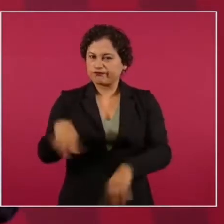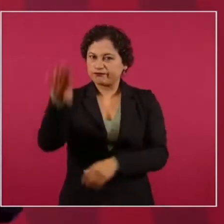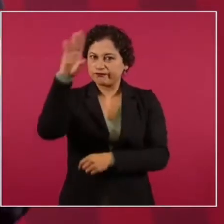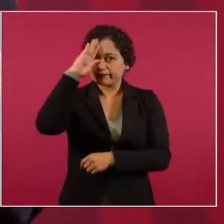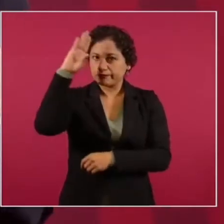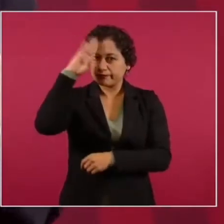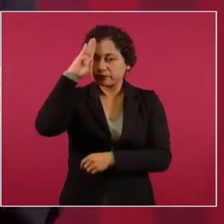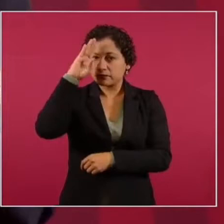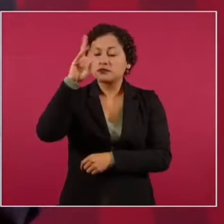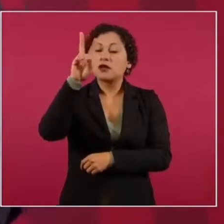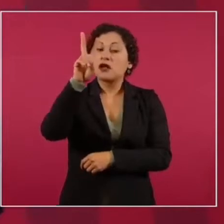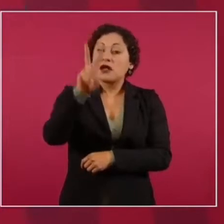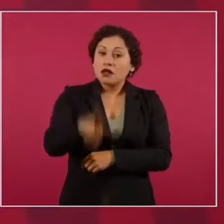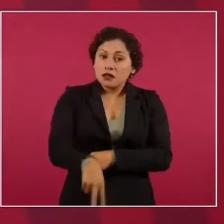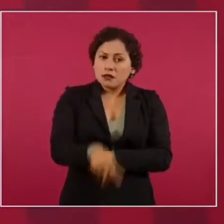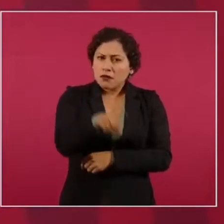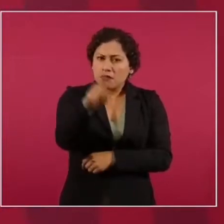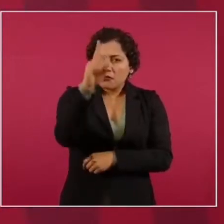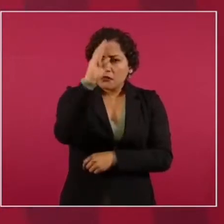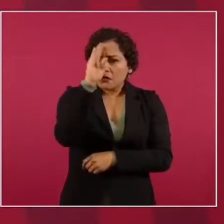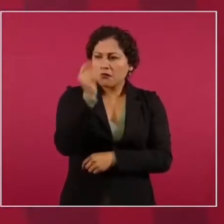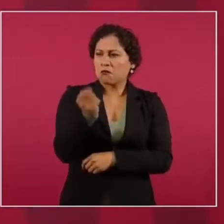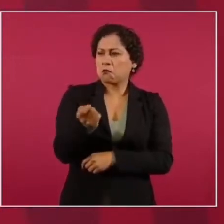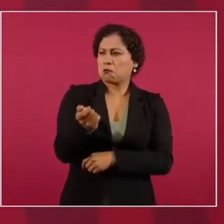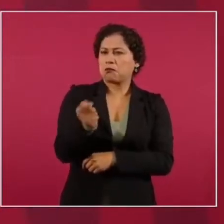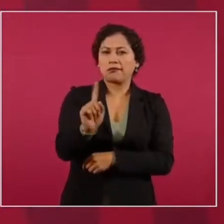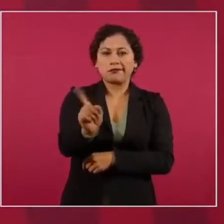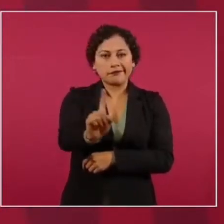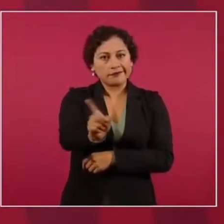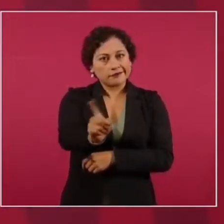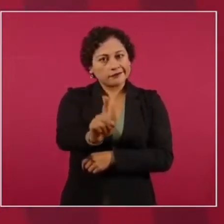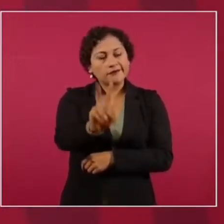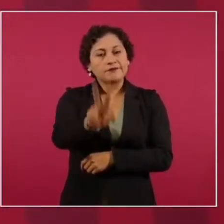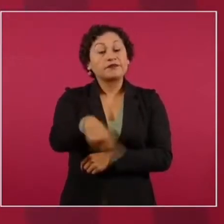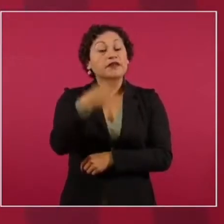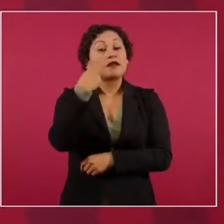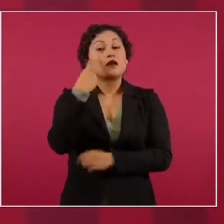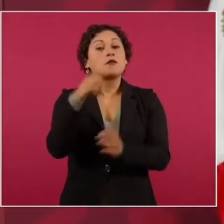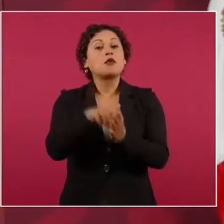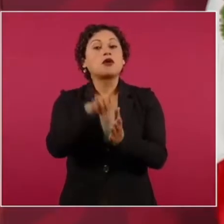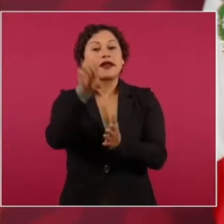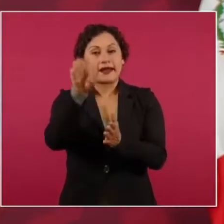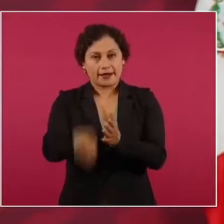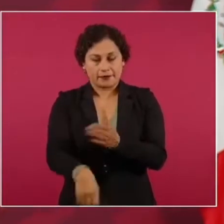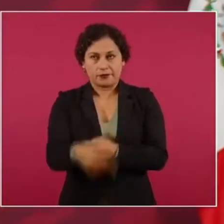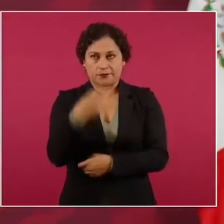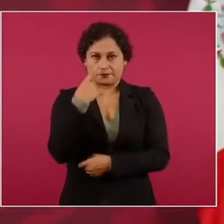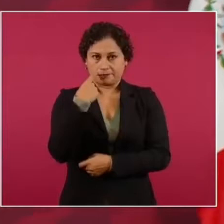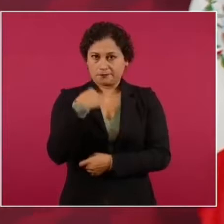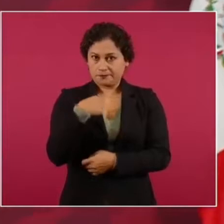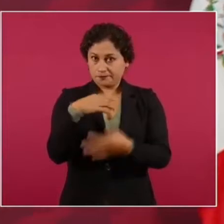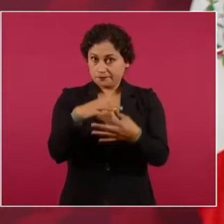No es poca cosa decir que fue más el saqueo